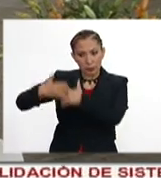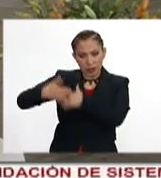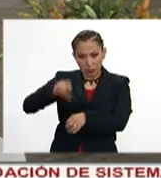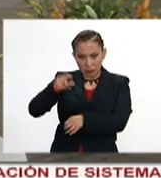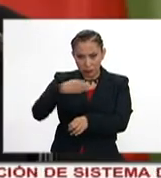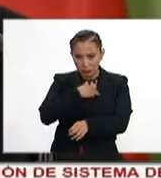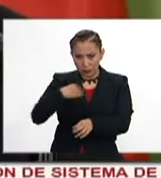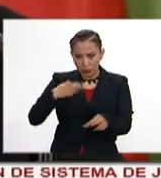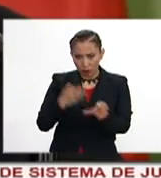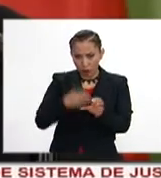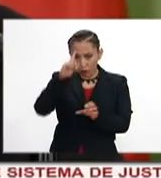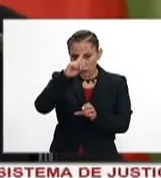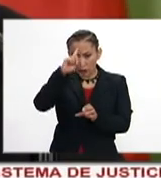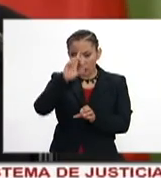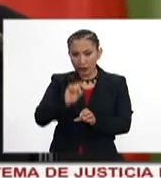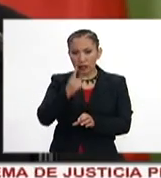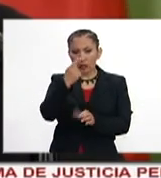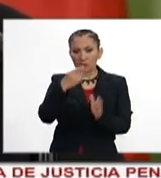Consejo invertiremos